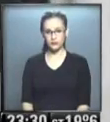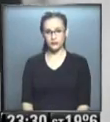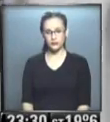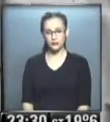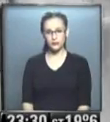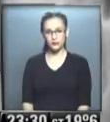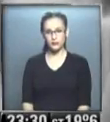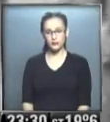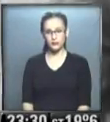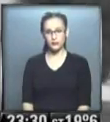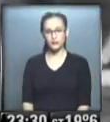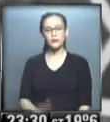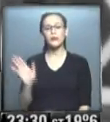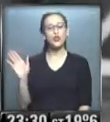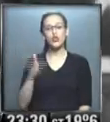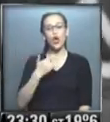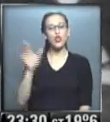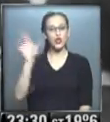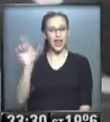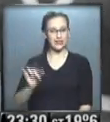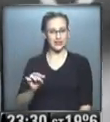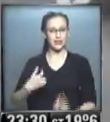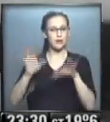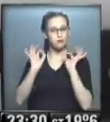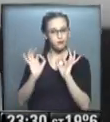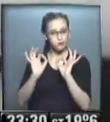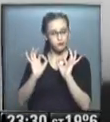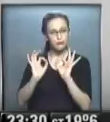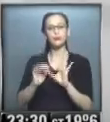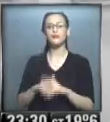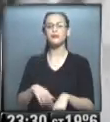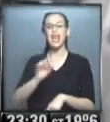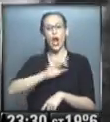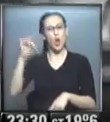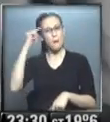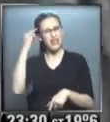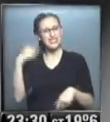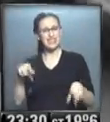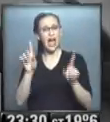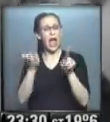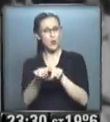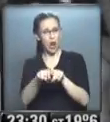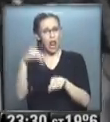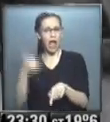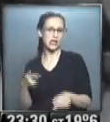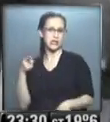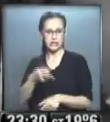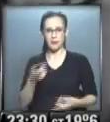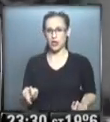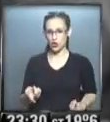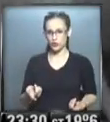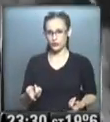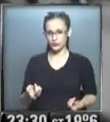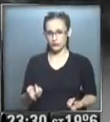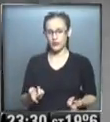que estaba implementada en toda la América Latina, donde quien no pensaba igual era un enemigo, no era un adversario, lo